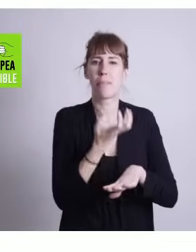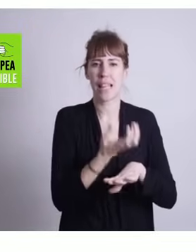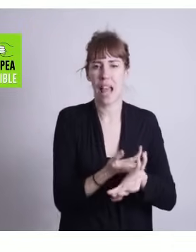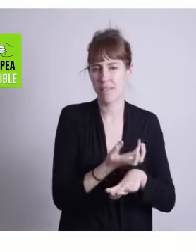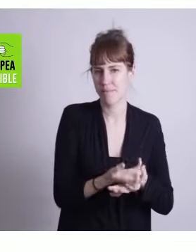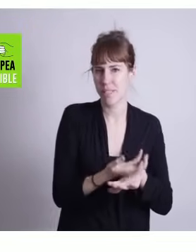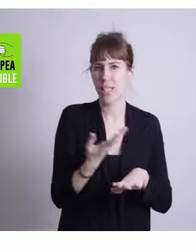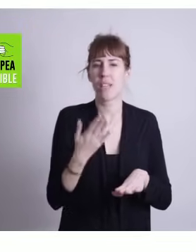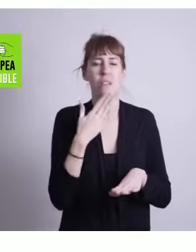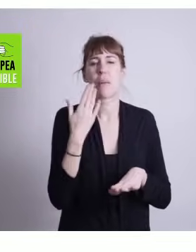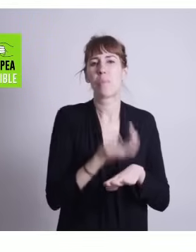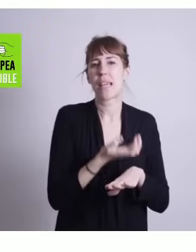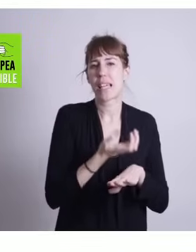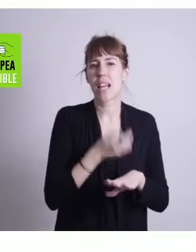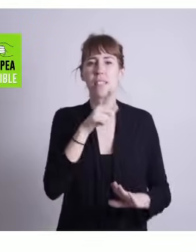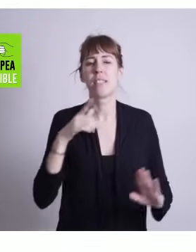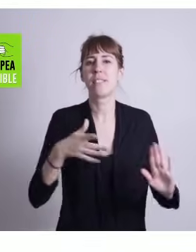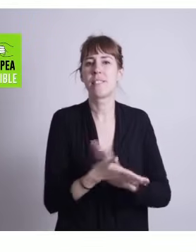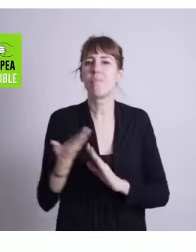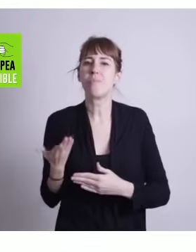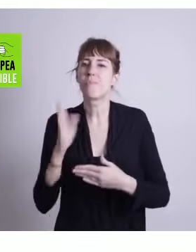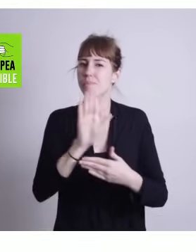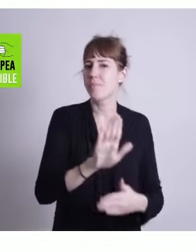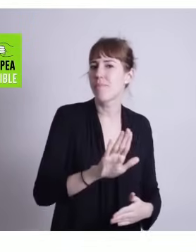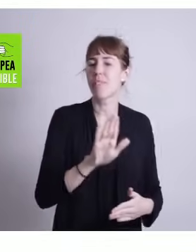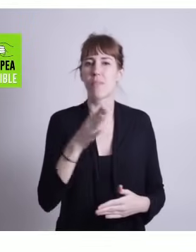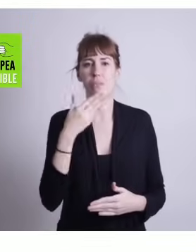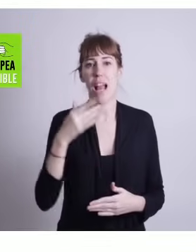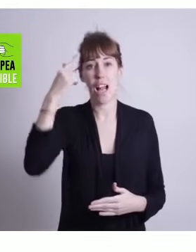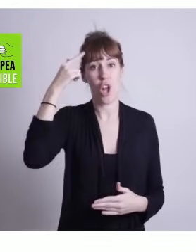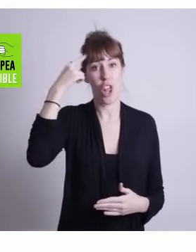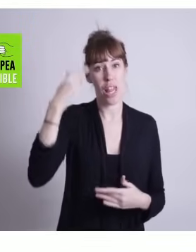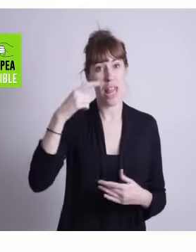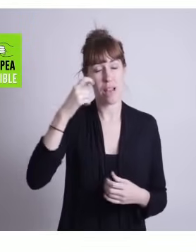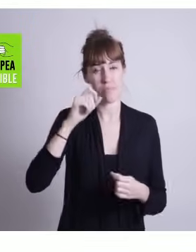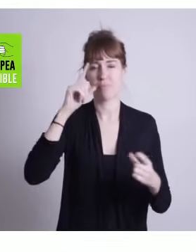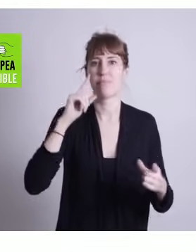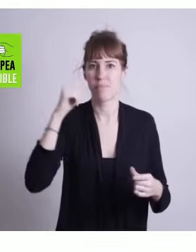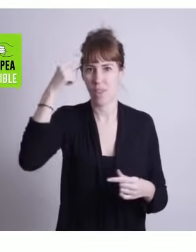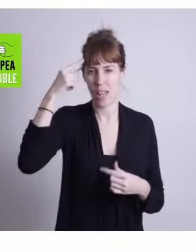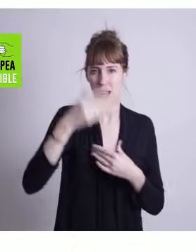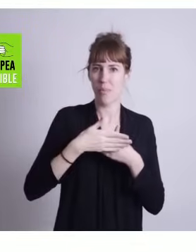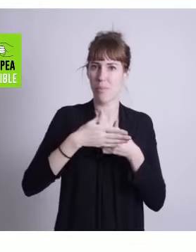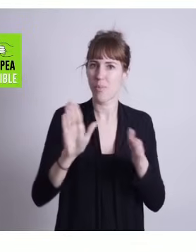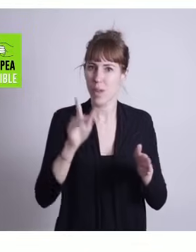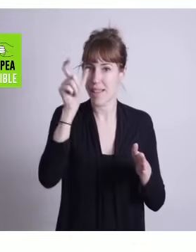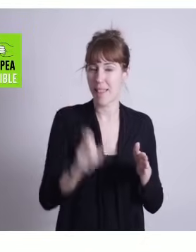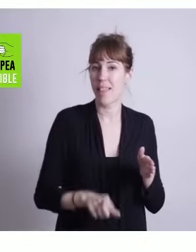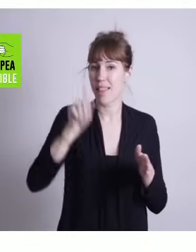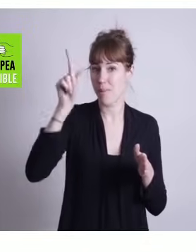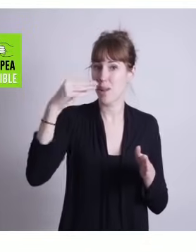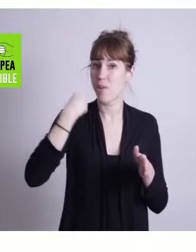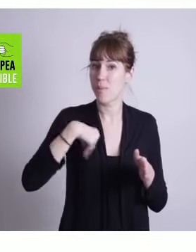representaría ese despertar, esa apertura de conciencia a nuestro ser divino, que sería, como digo, esta esfera